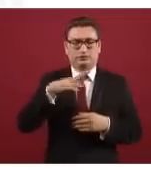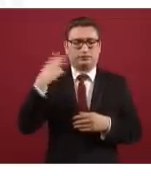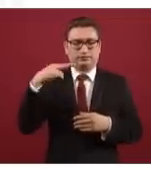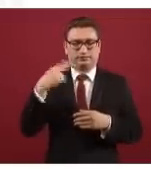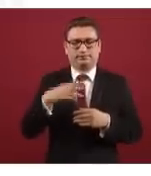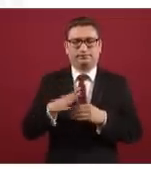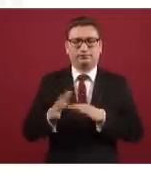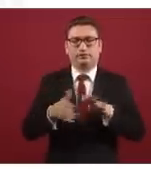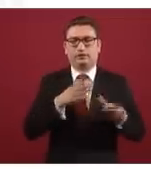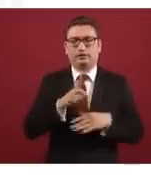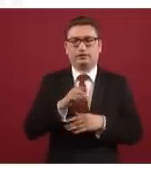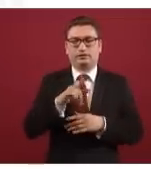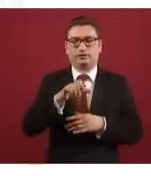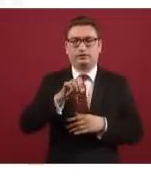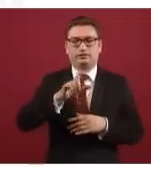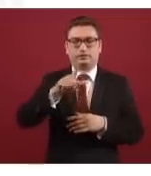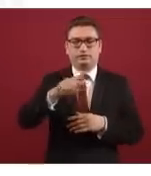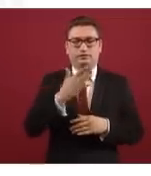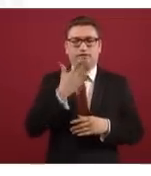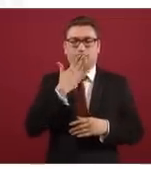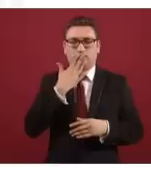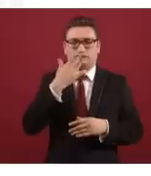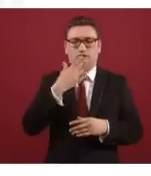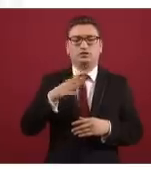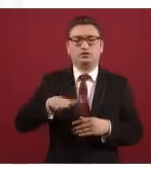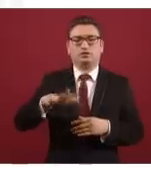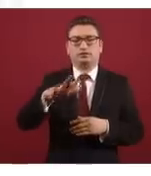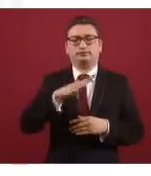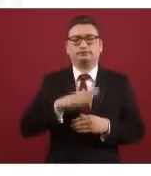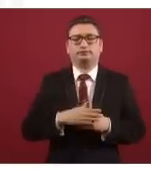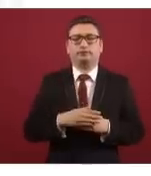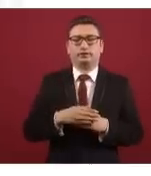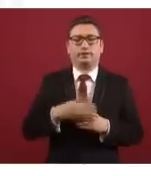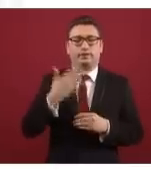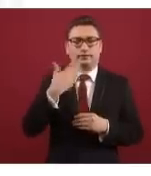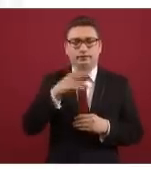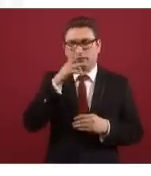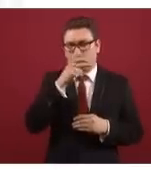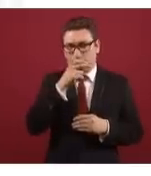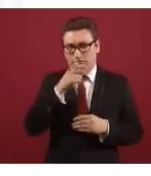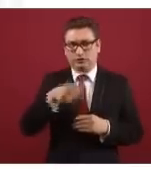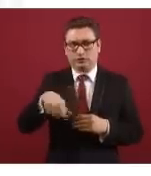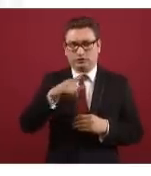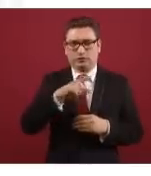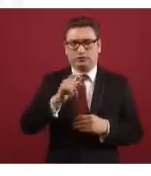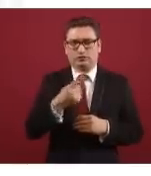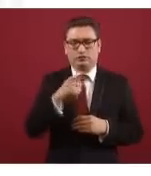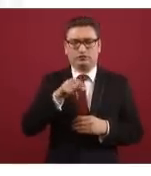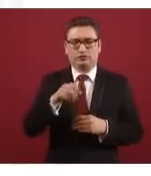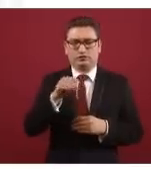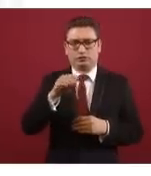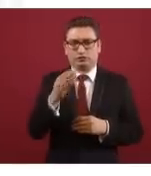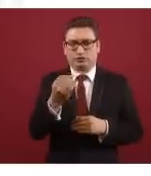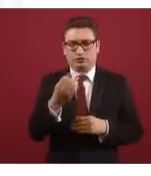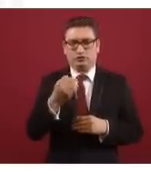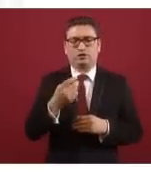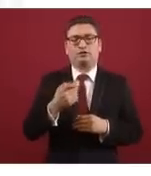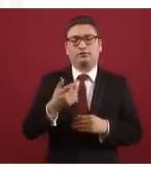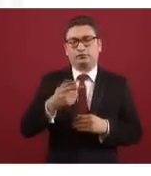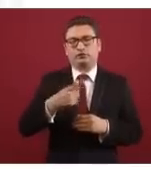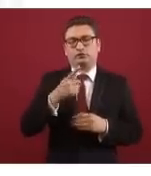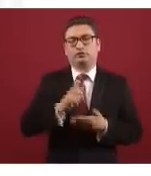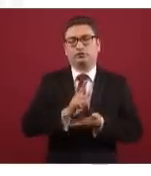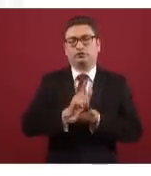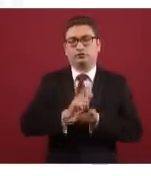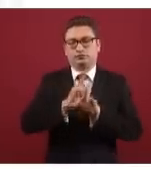diésel, en Hermosillo, Sonora, el precio y el margen más alto, 21.99 por litro, un margen de 3.59 por